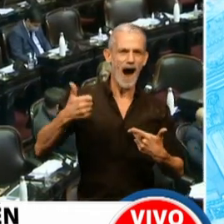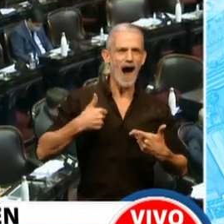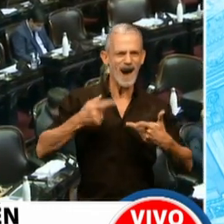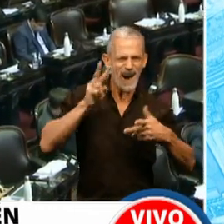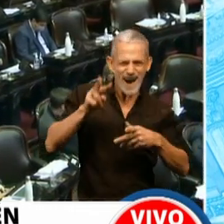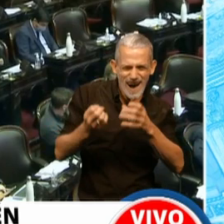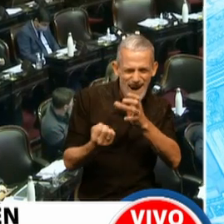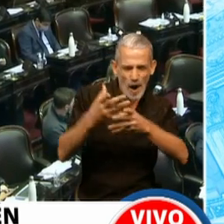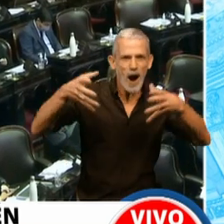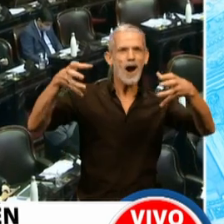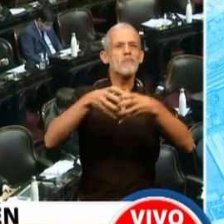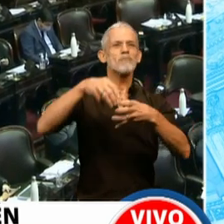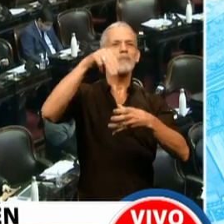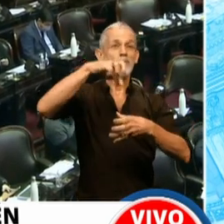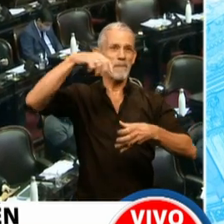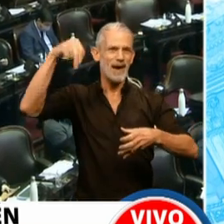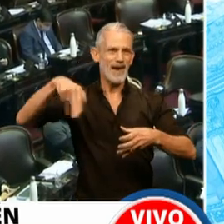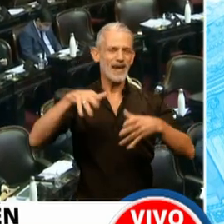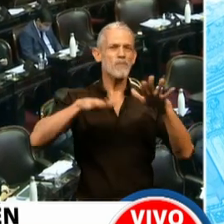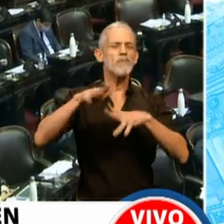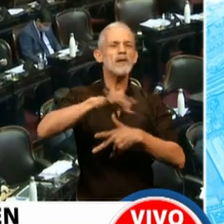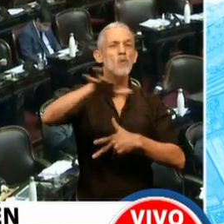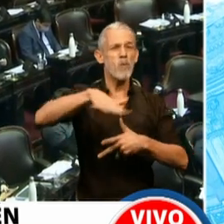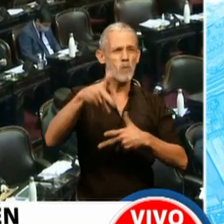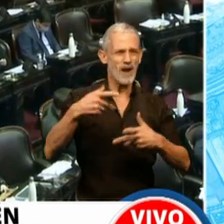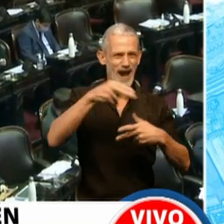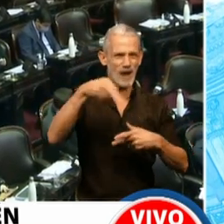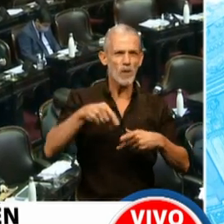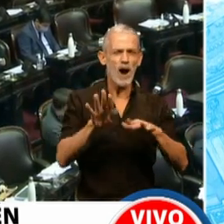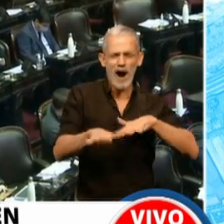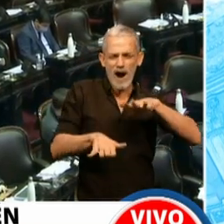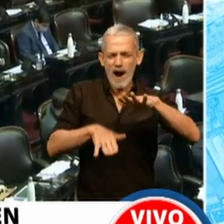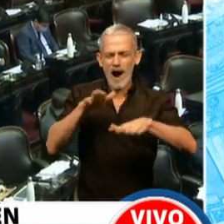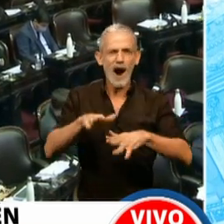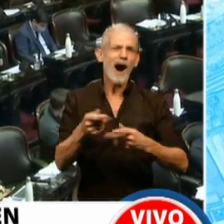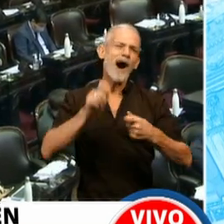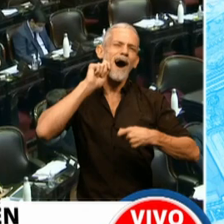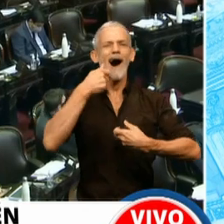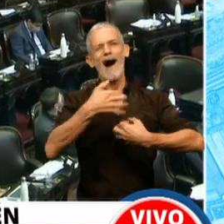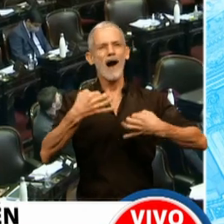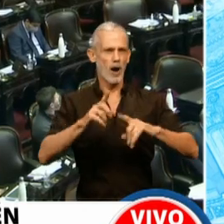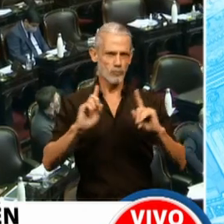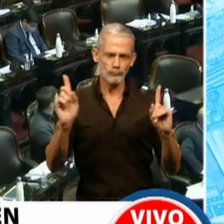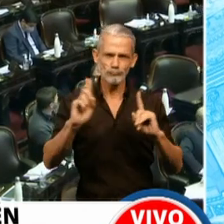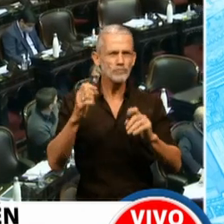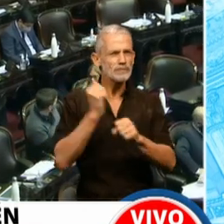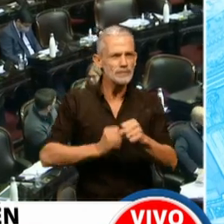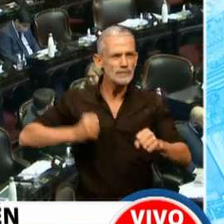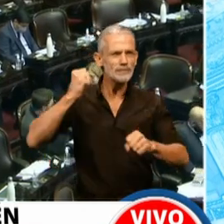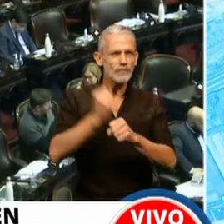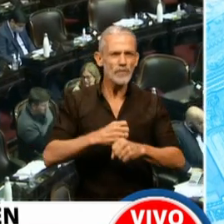al movimiento popular neuquino sabemos que sus primeros pasos no fueron un lecho de rosas la fuerza de trabajo